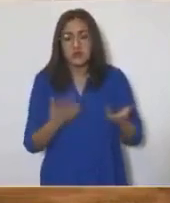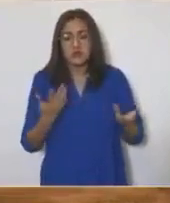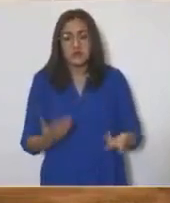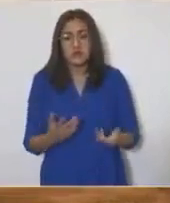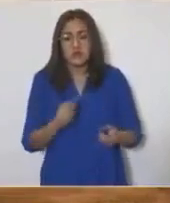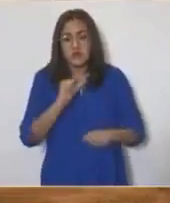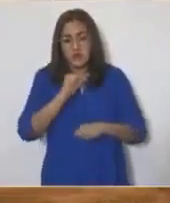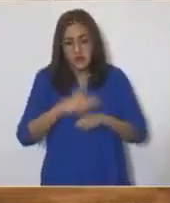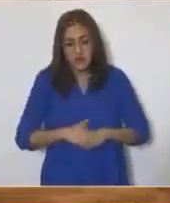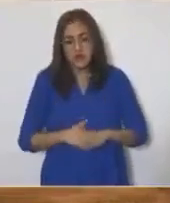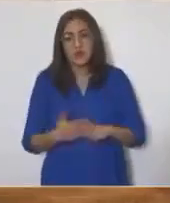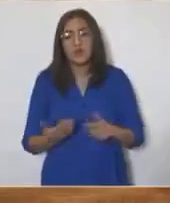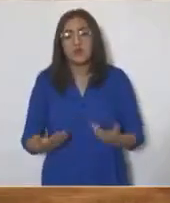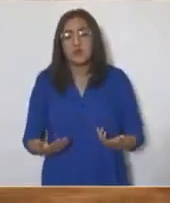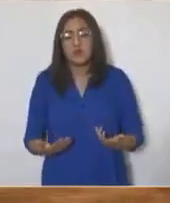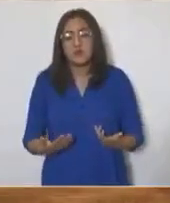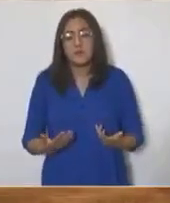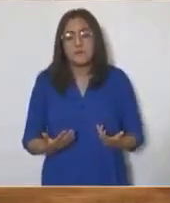administración